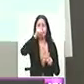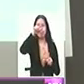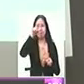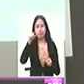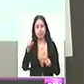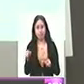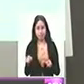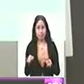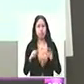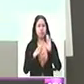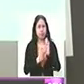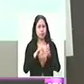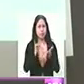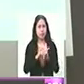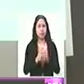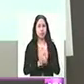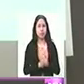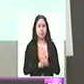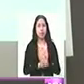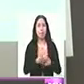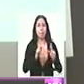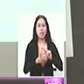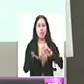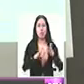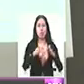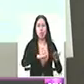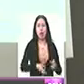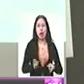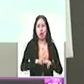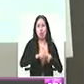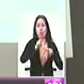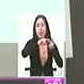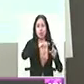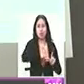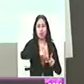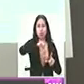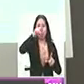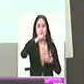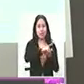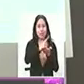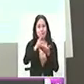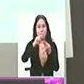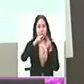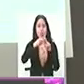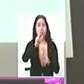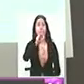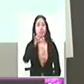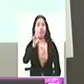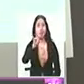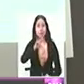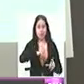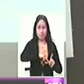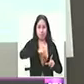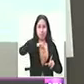donde muestra un aumento de casos en la semana 37 que está relacionada